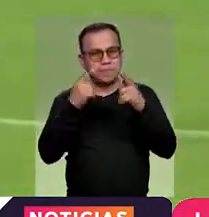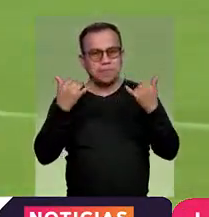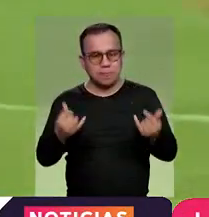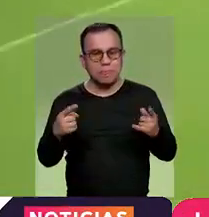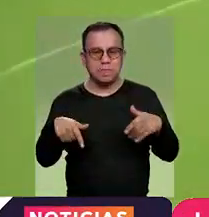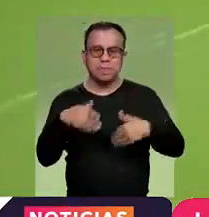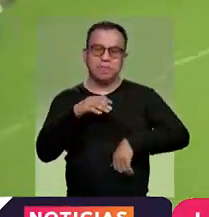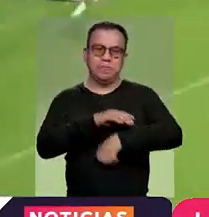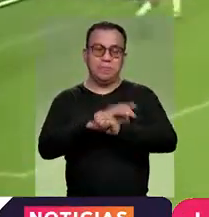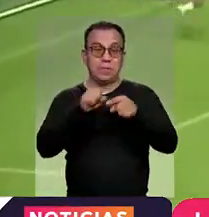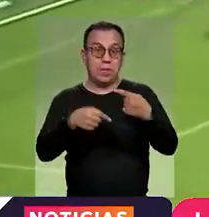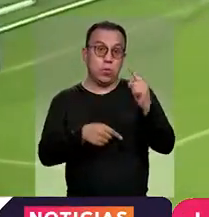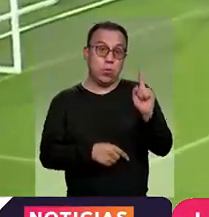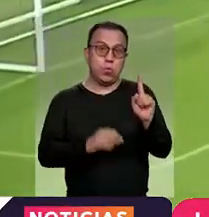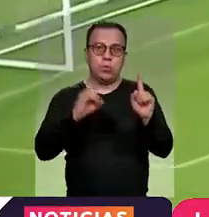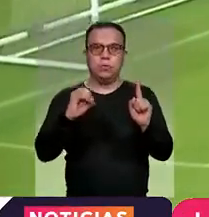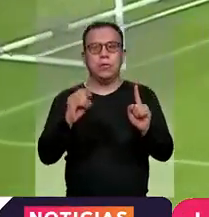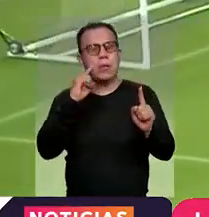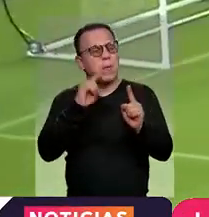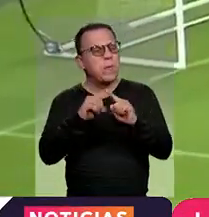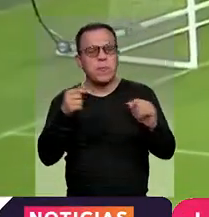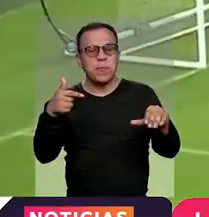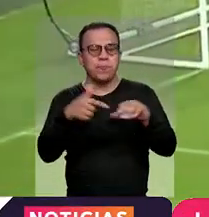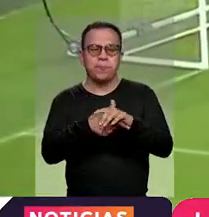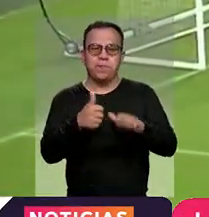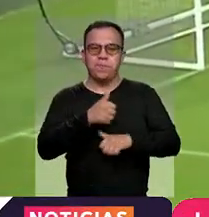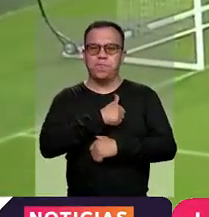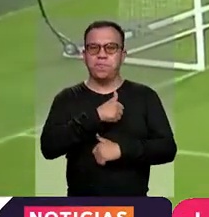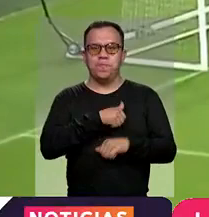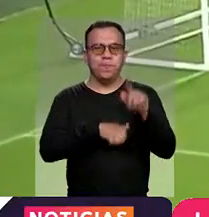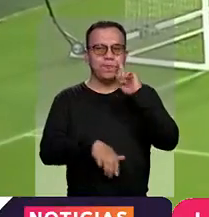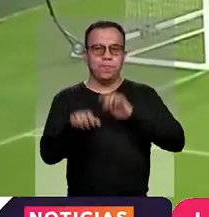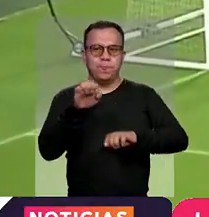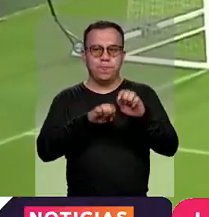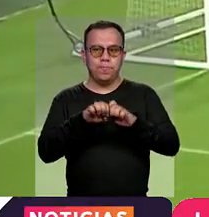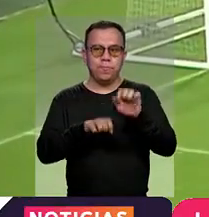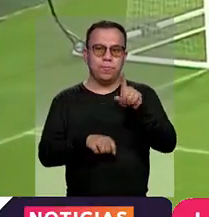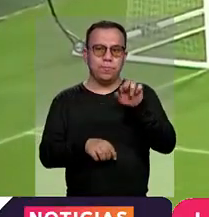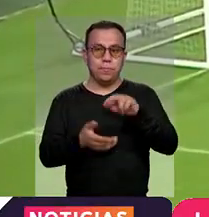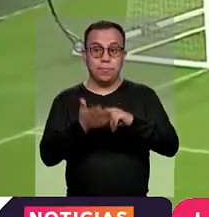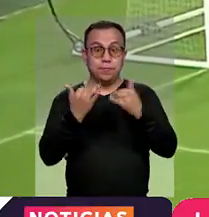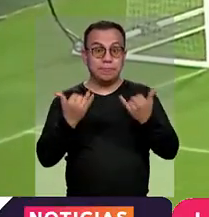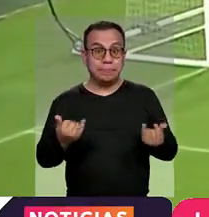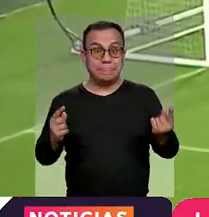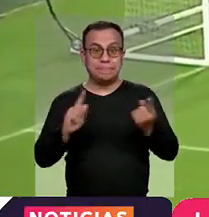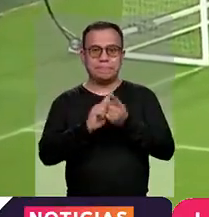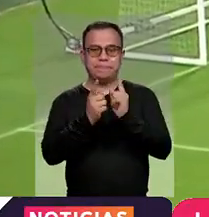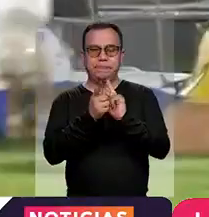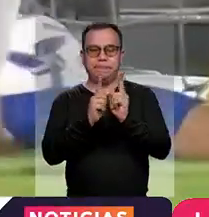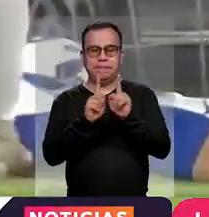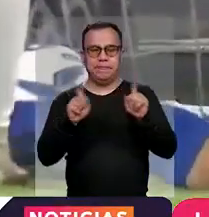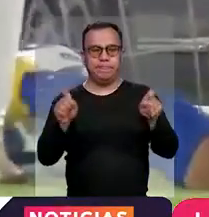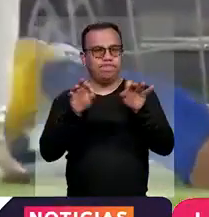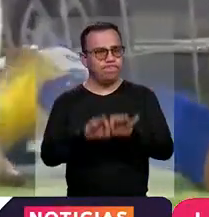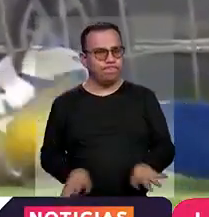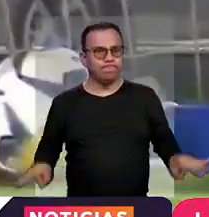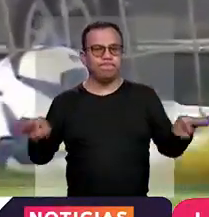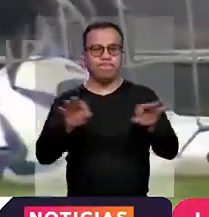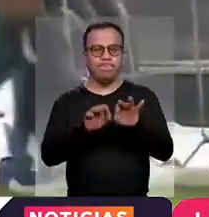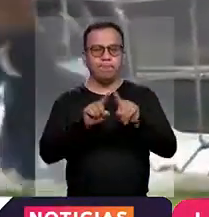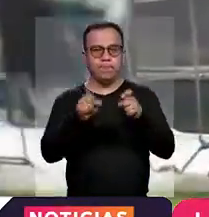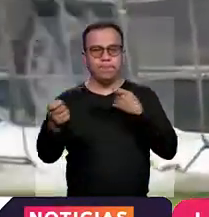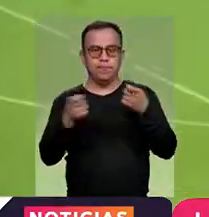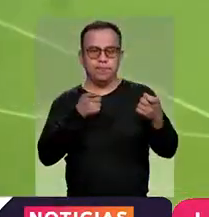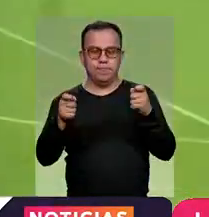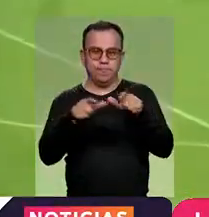soccer ganó 1 a 0 el único gol del partido fue un autogol de la defensora lady ruiz sin embargo el encuentro se desarrolló con una importante posesión del balón